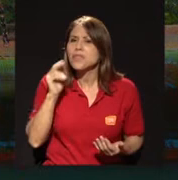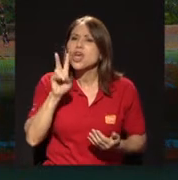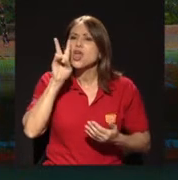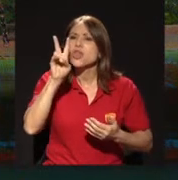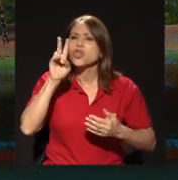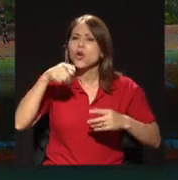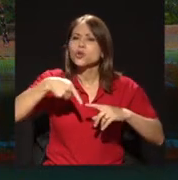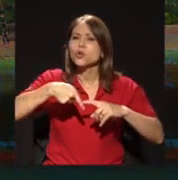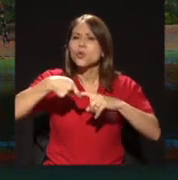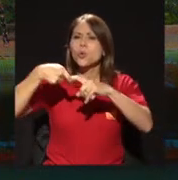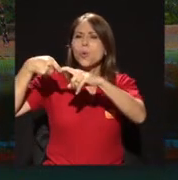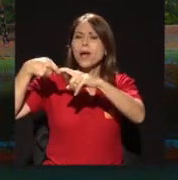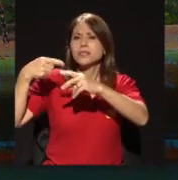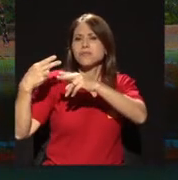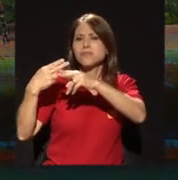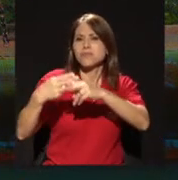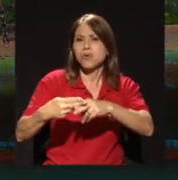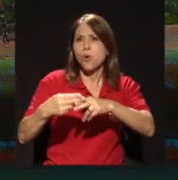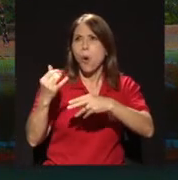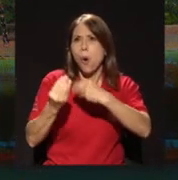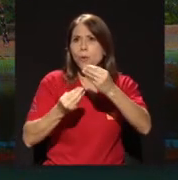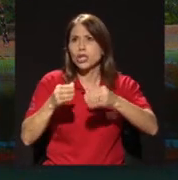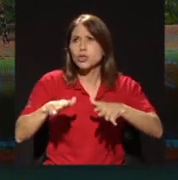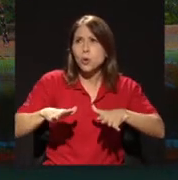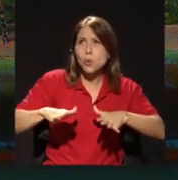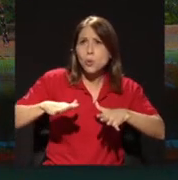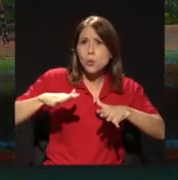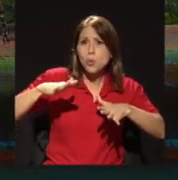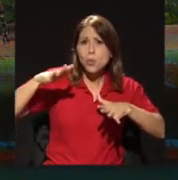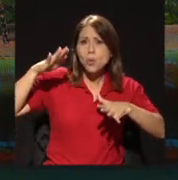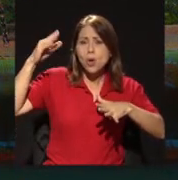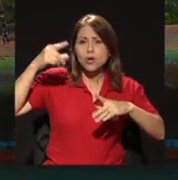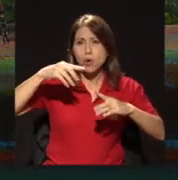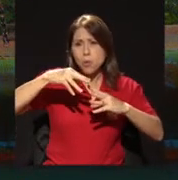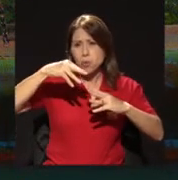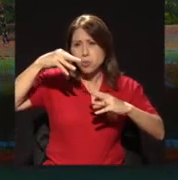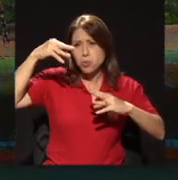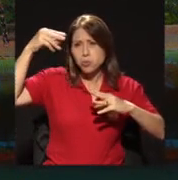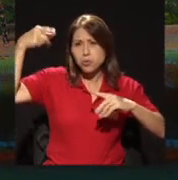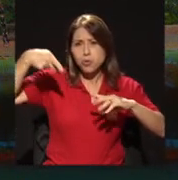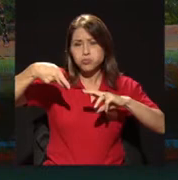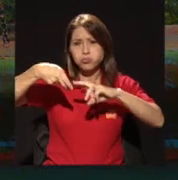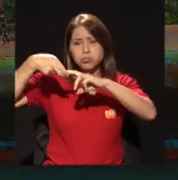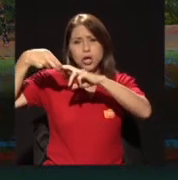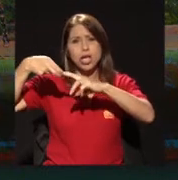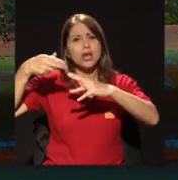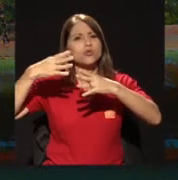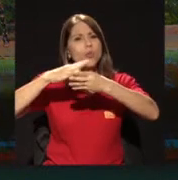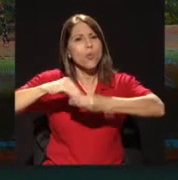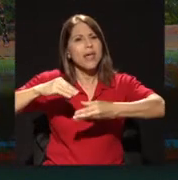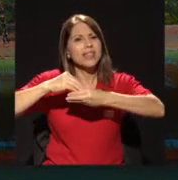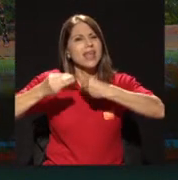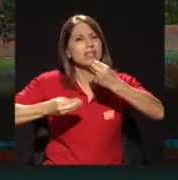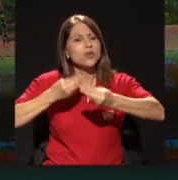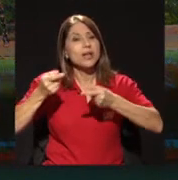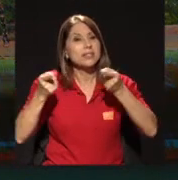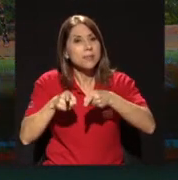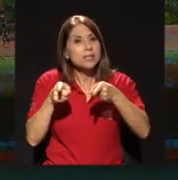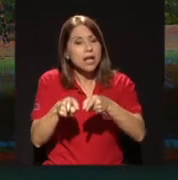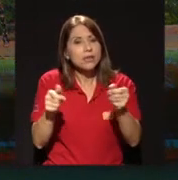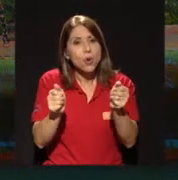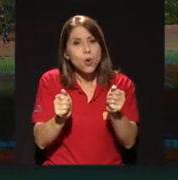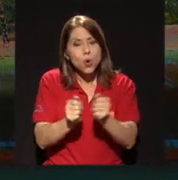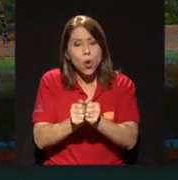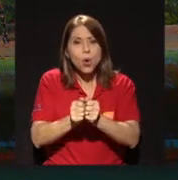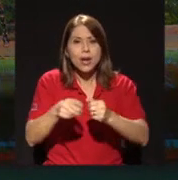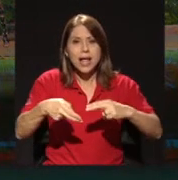cómo son esas grúas, que de verdad que son gigantescas, ¿verdad? Y que nos cuente un poco de eso, qué está pasando con las grúas y con las mujeres